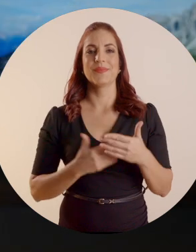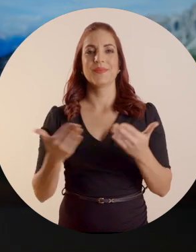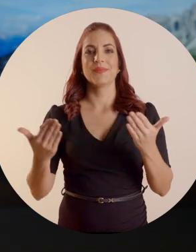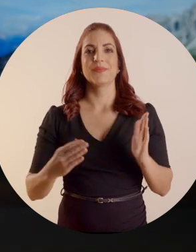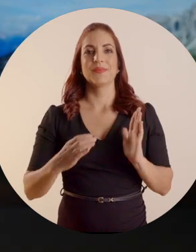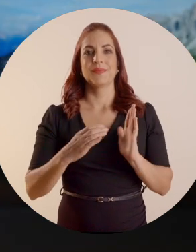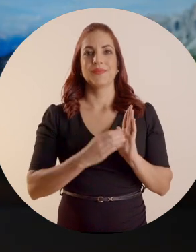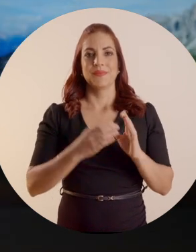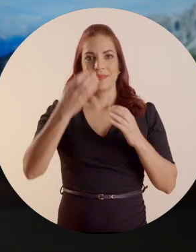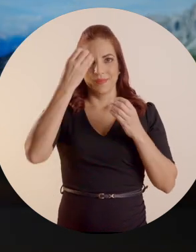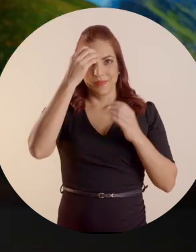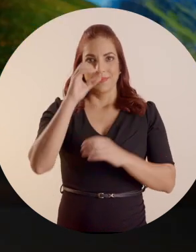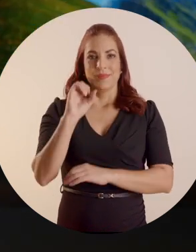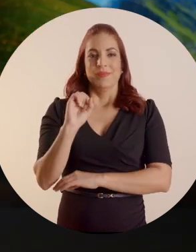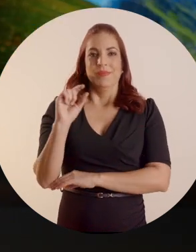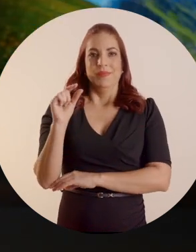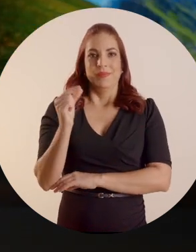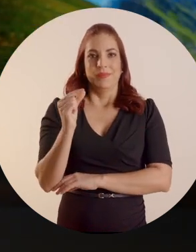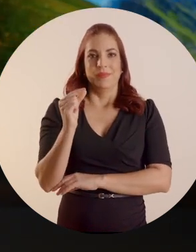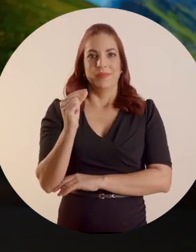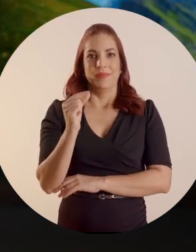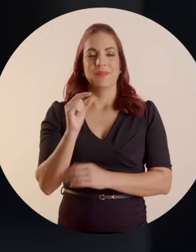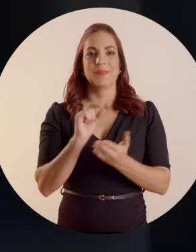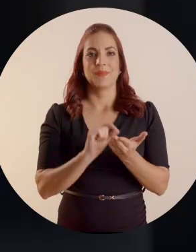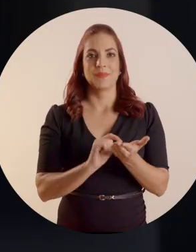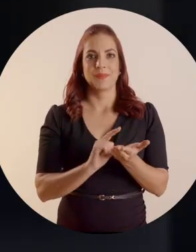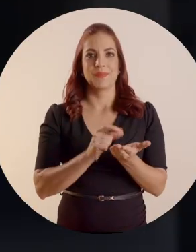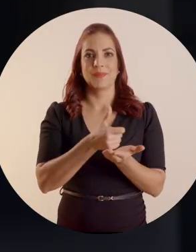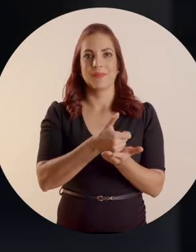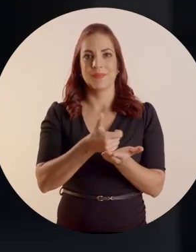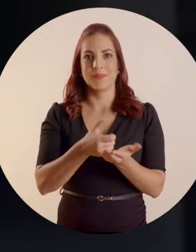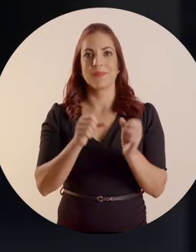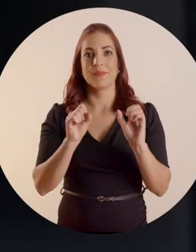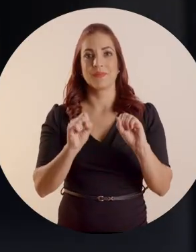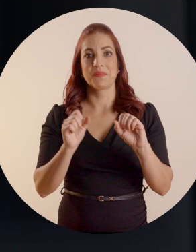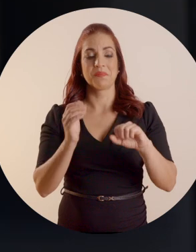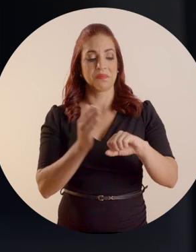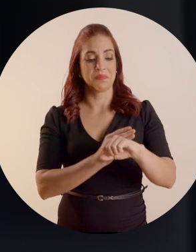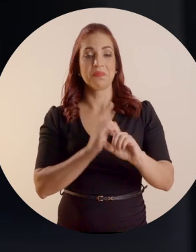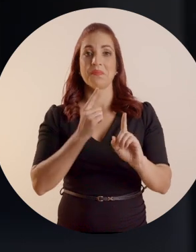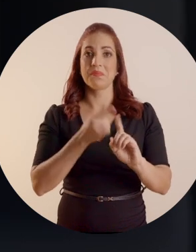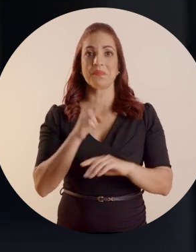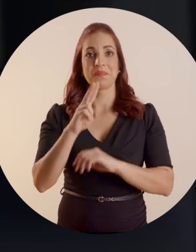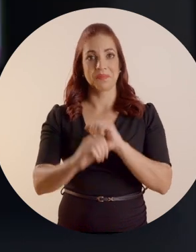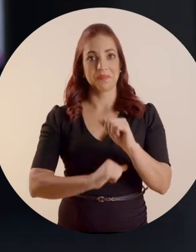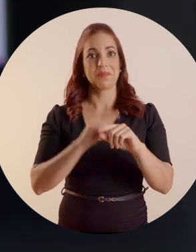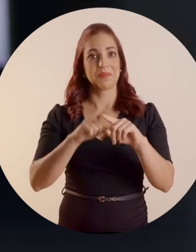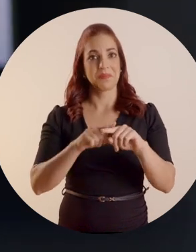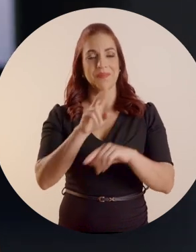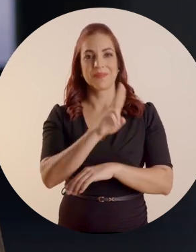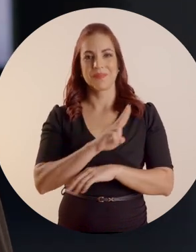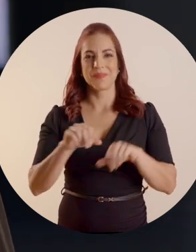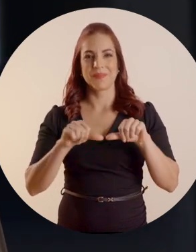Hola a todos, bienvenidos a Cápsulas Informativas Samsung. La carga completa del control remoto puede durar hasta